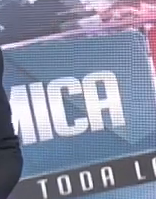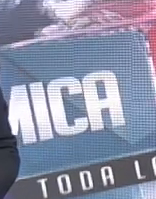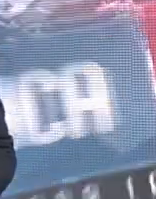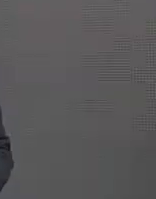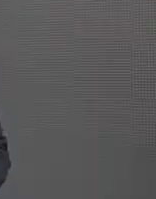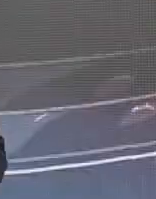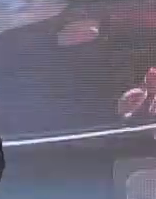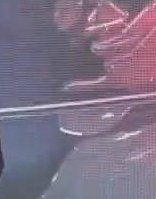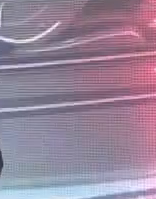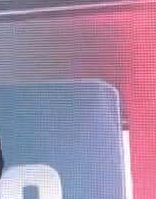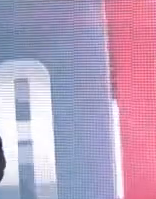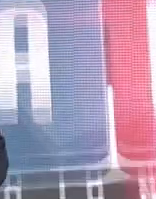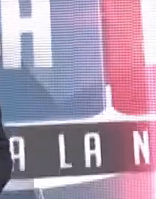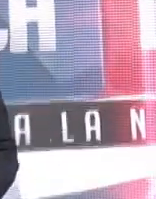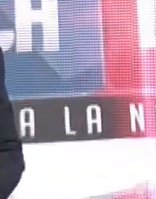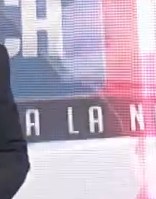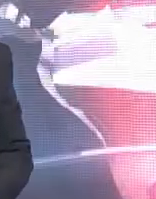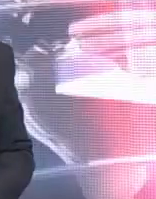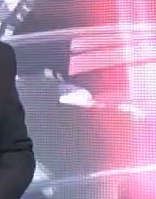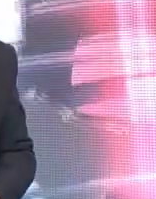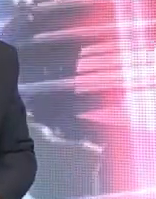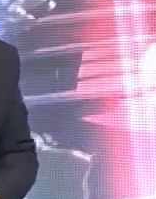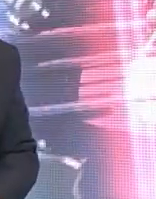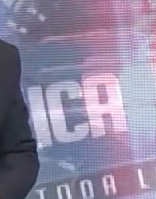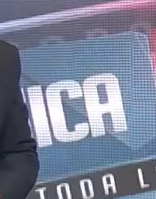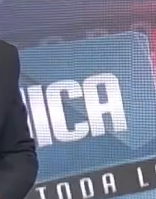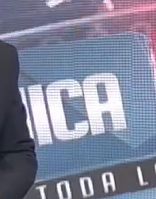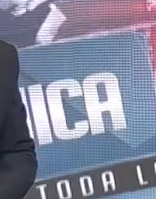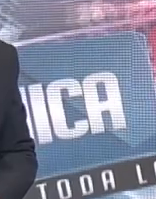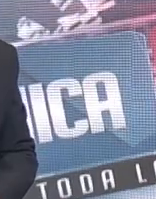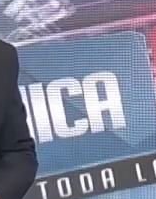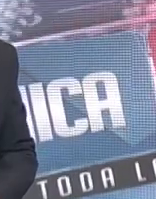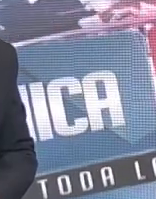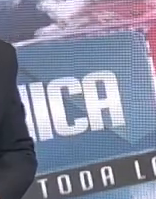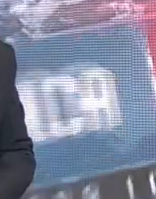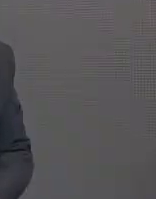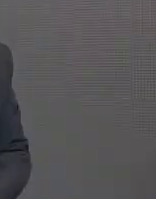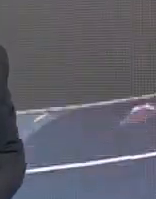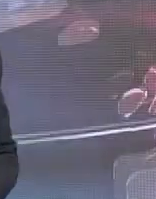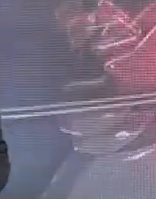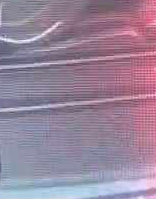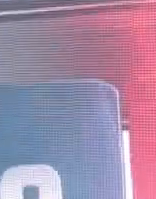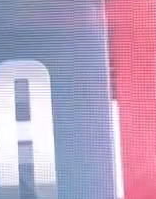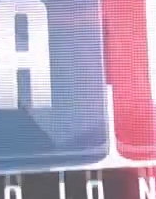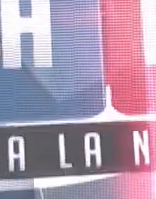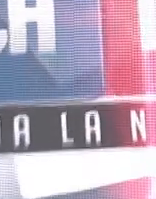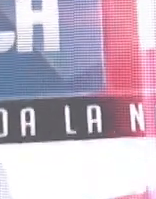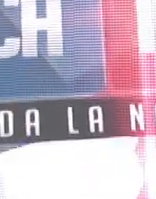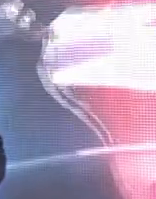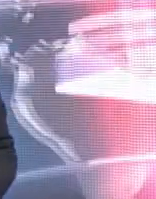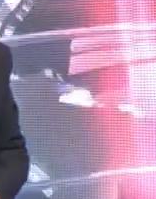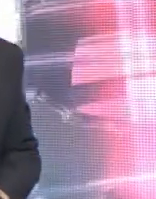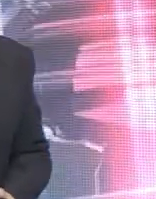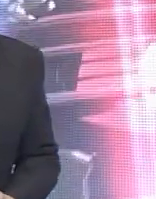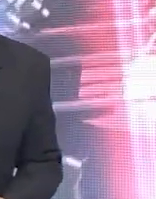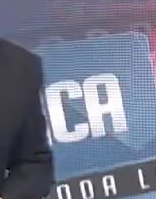AutoVac va a ser para cualquier sanjuanino que se quiera acercar a través de turnos o cuando liberemos demanda espontánea. ¿Y cuándo sería eso, doctor? ¿Cuándo